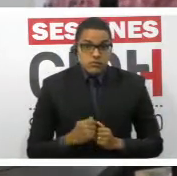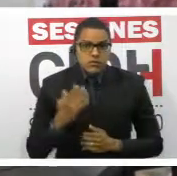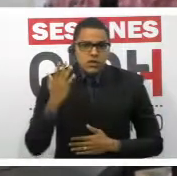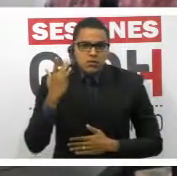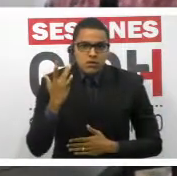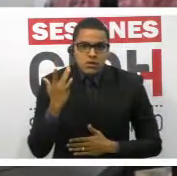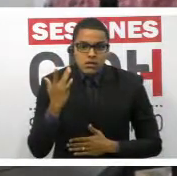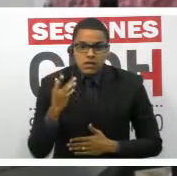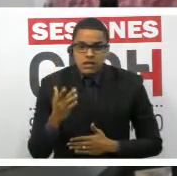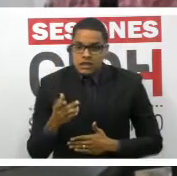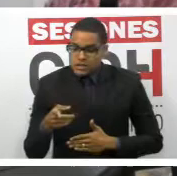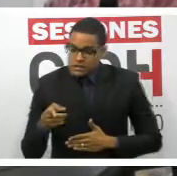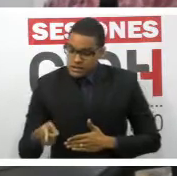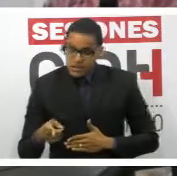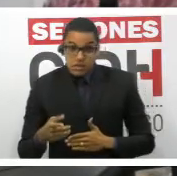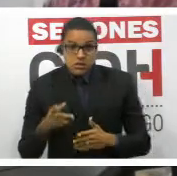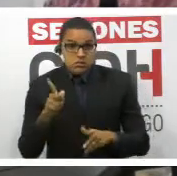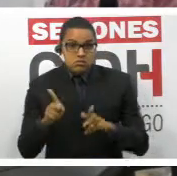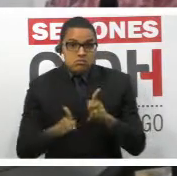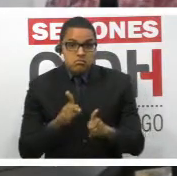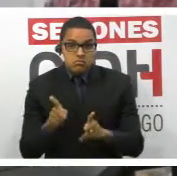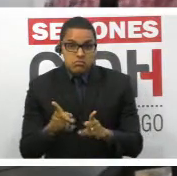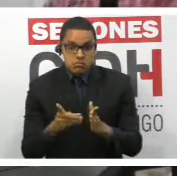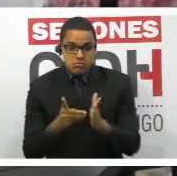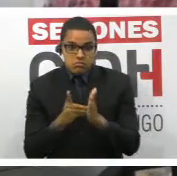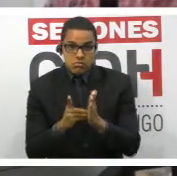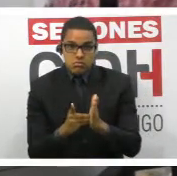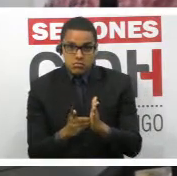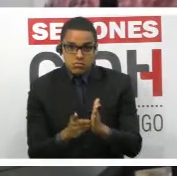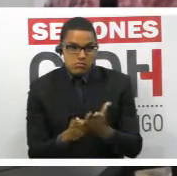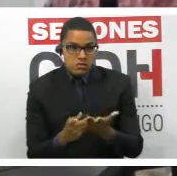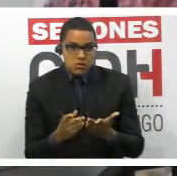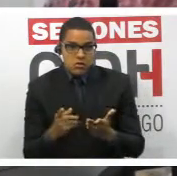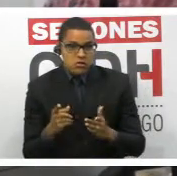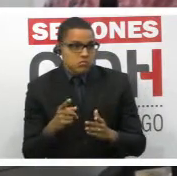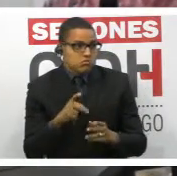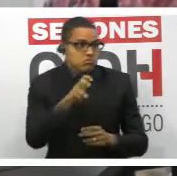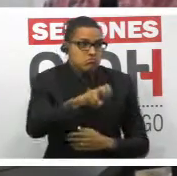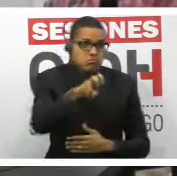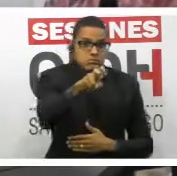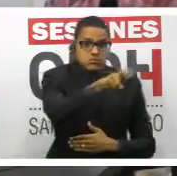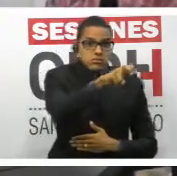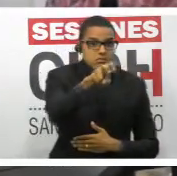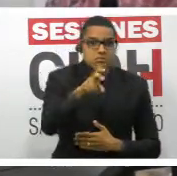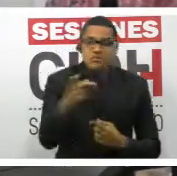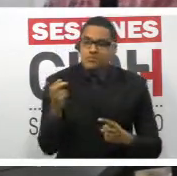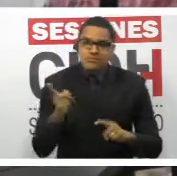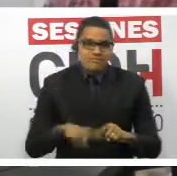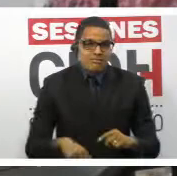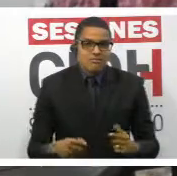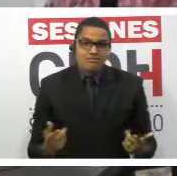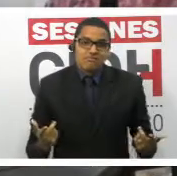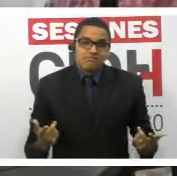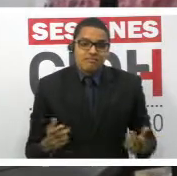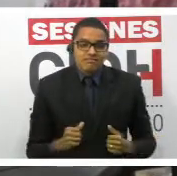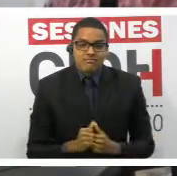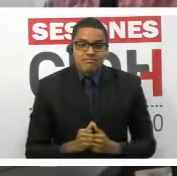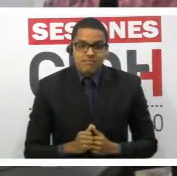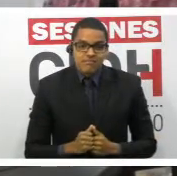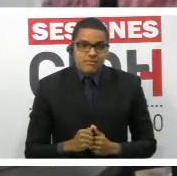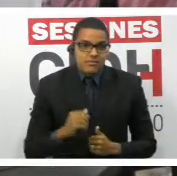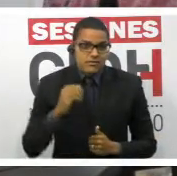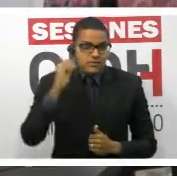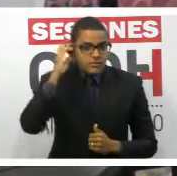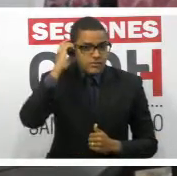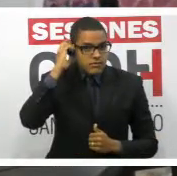siga de manera rutinaria su condición de salud o asistir a algún centro médico